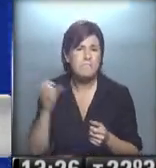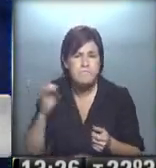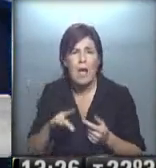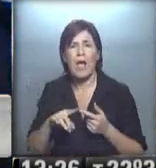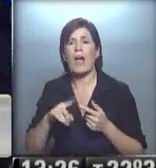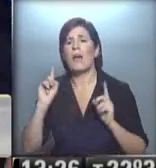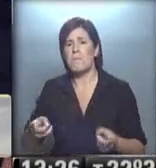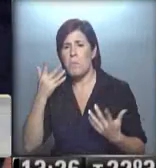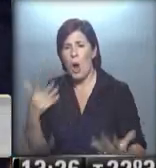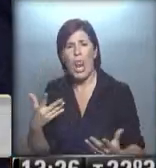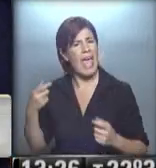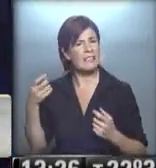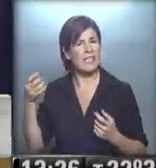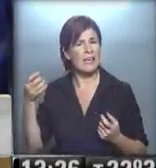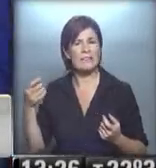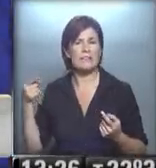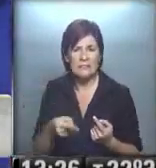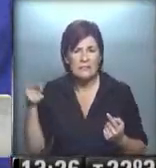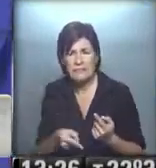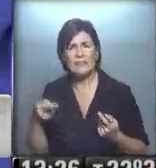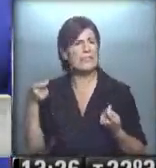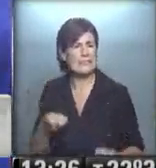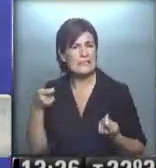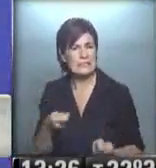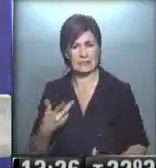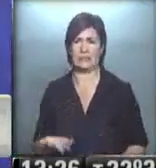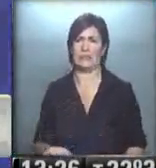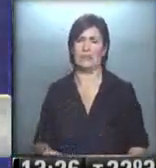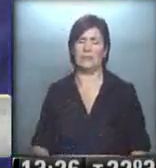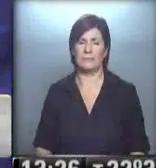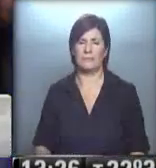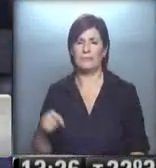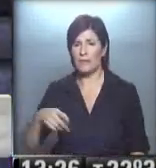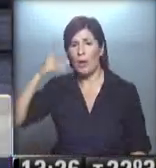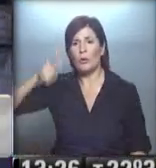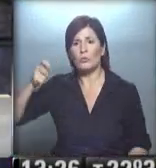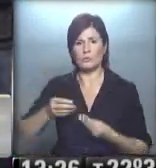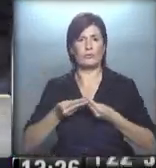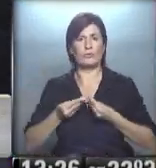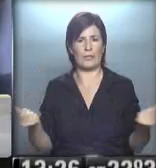la molestaban, la torturaban. Esta audiencia ha terminado.